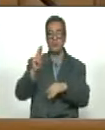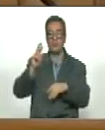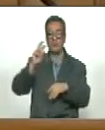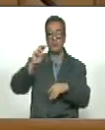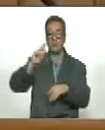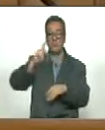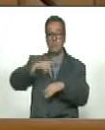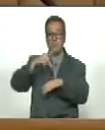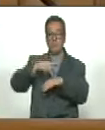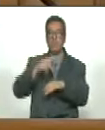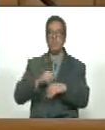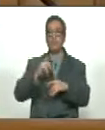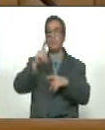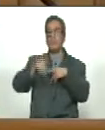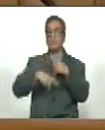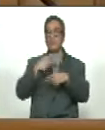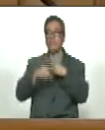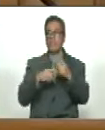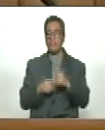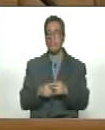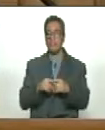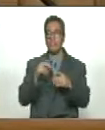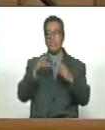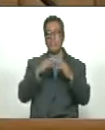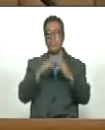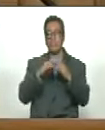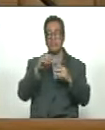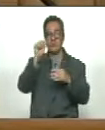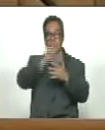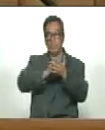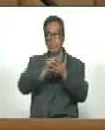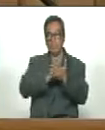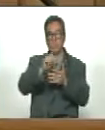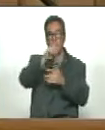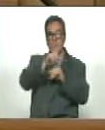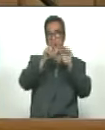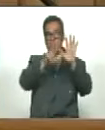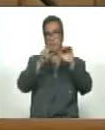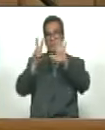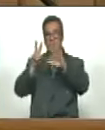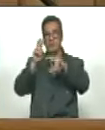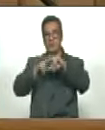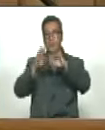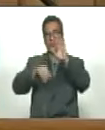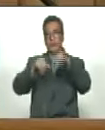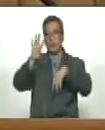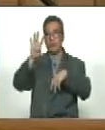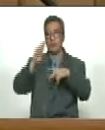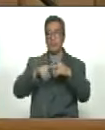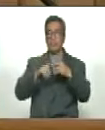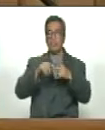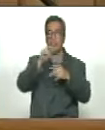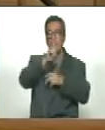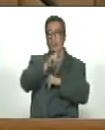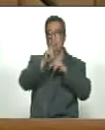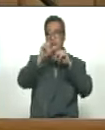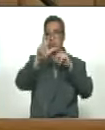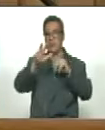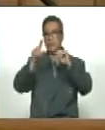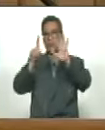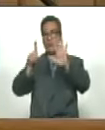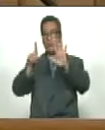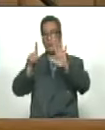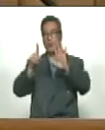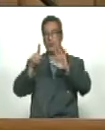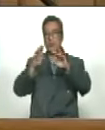del Paraguay, de conformidad con lo previsto en los artículos 187, numeral 14, y